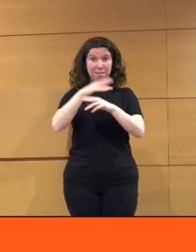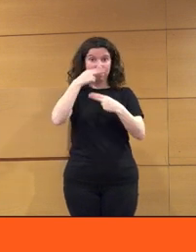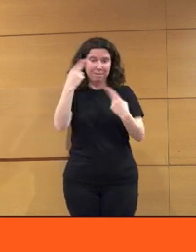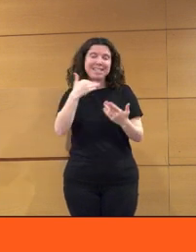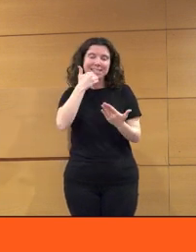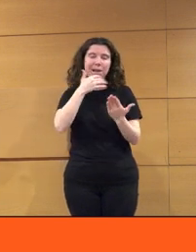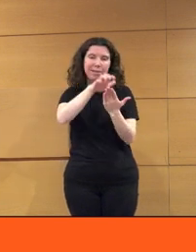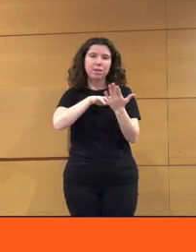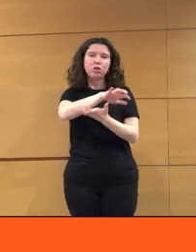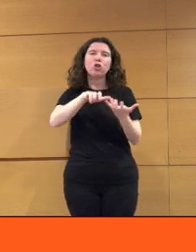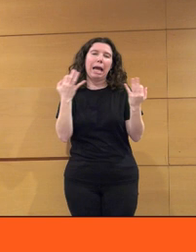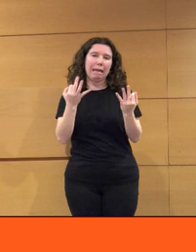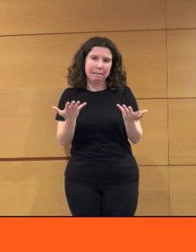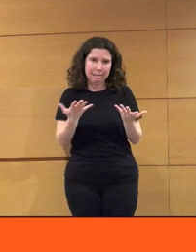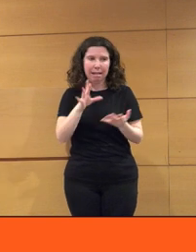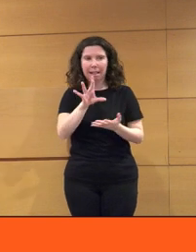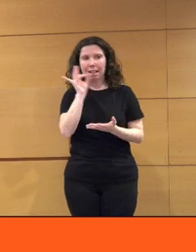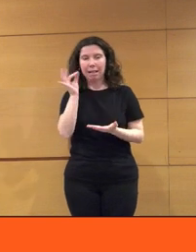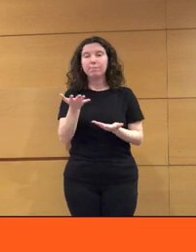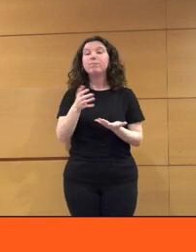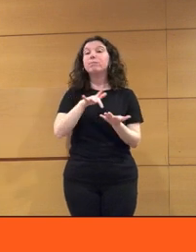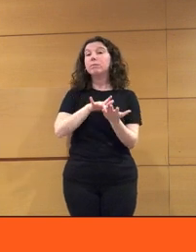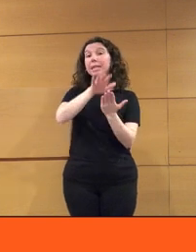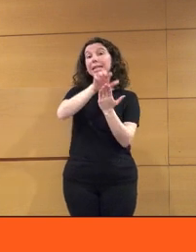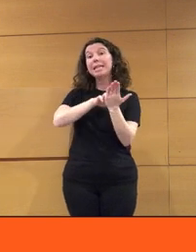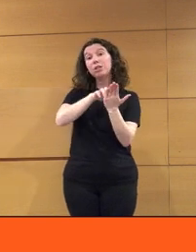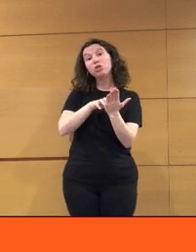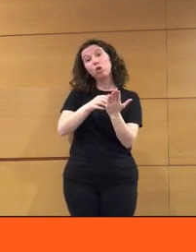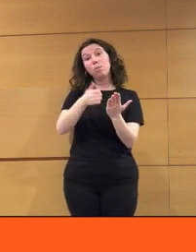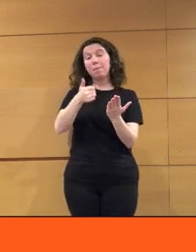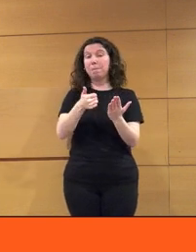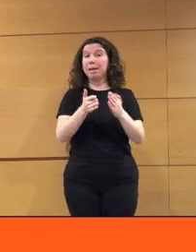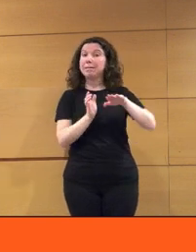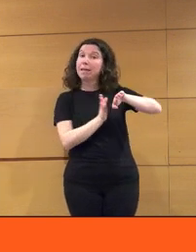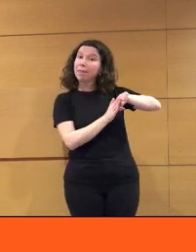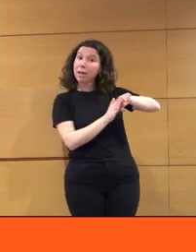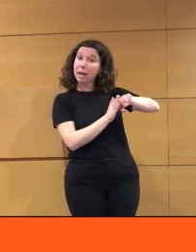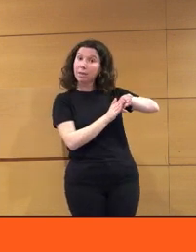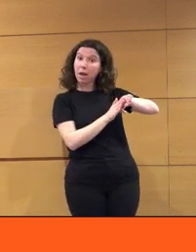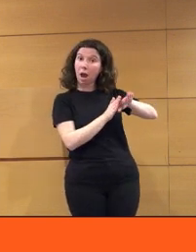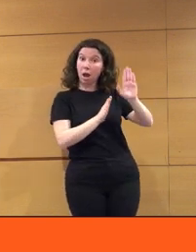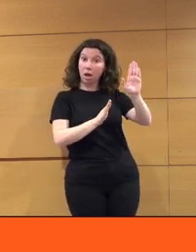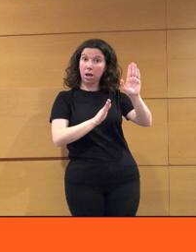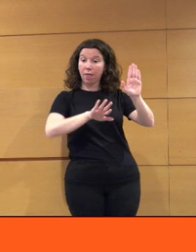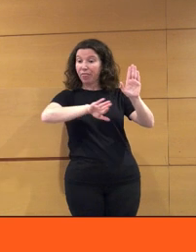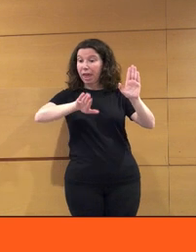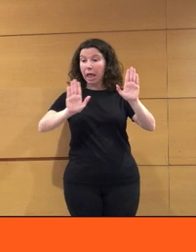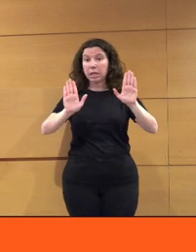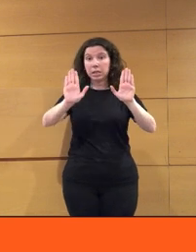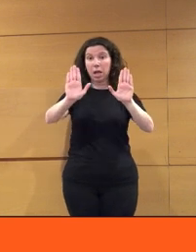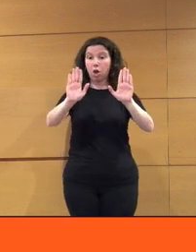texto complejo. El texto que está más a la izquierda y el texto que está más a la derecha son